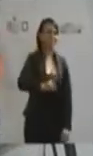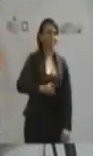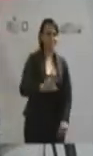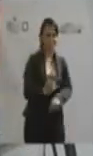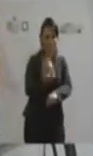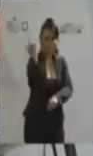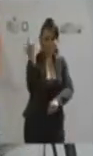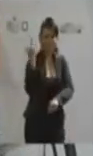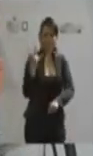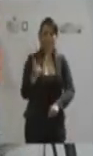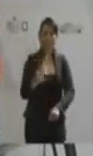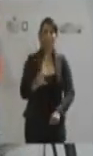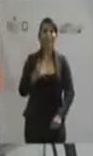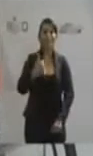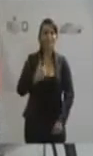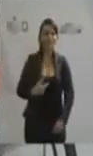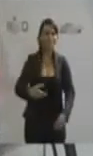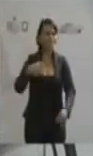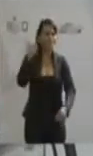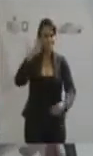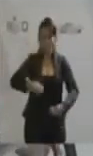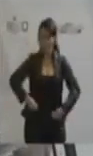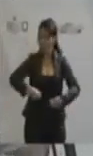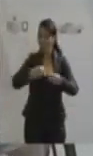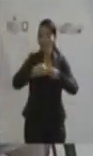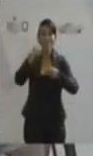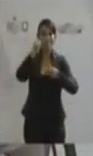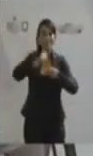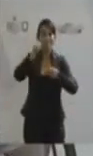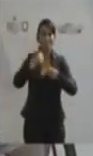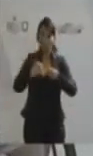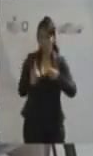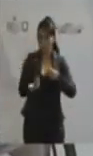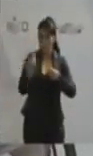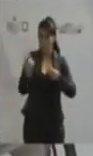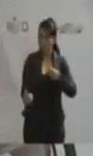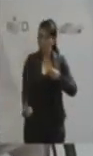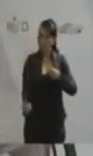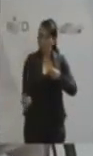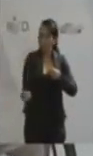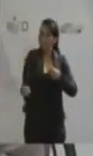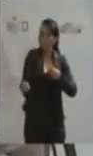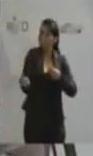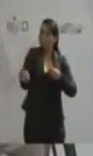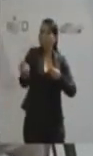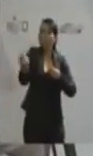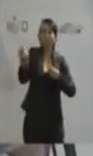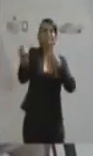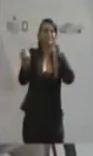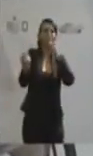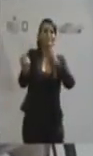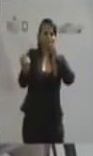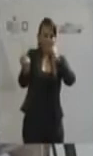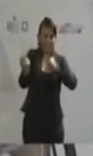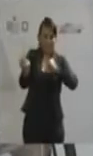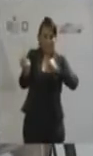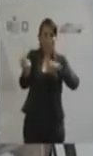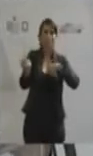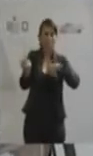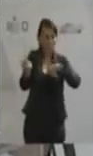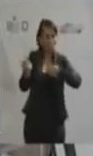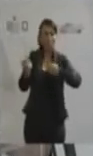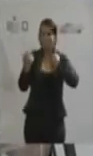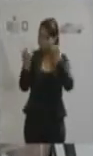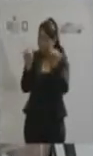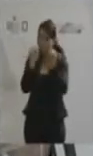yo he vivido siempre en querétaro aquí nací aquí he vivido todo siempre y si yo quiero ese